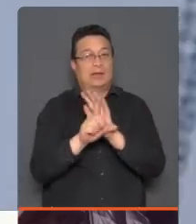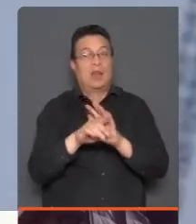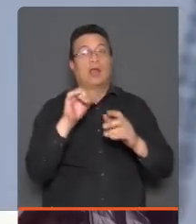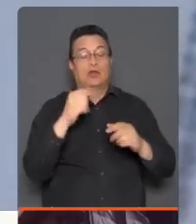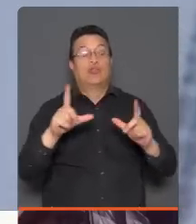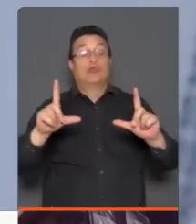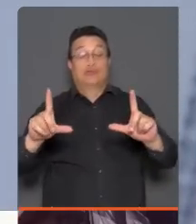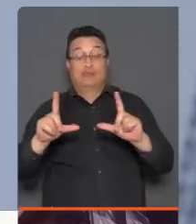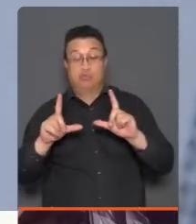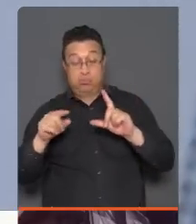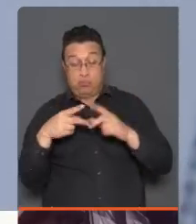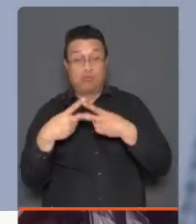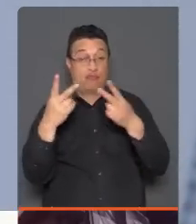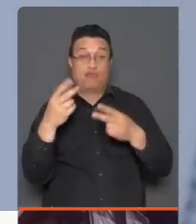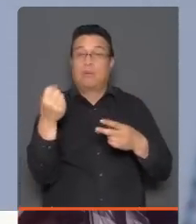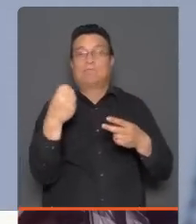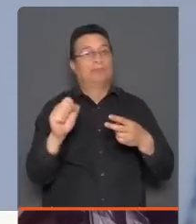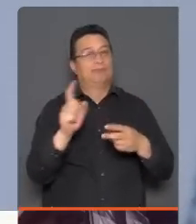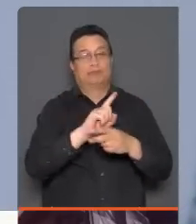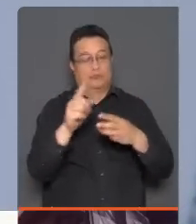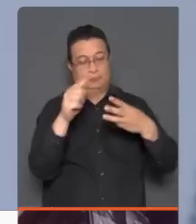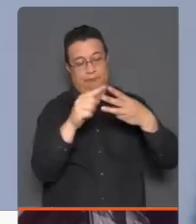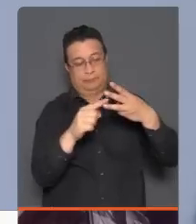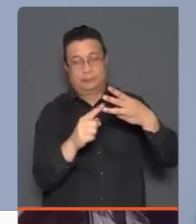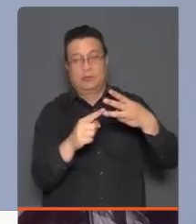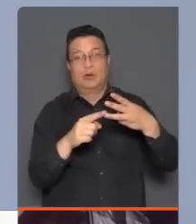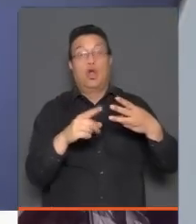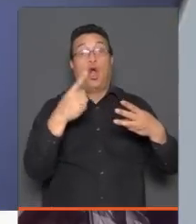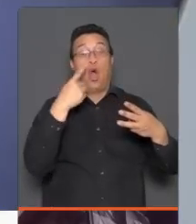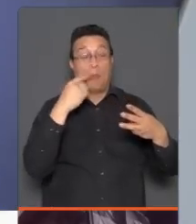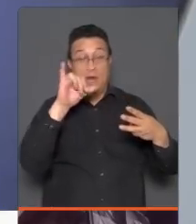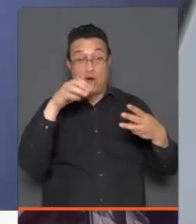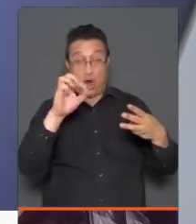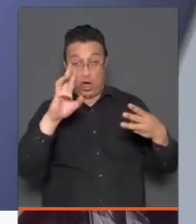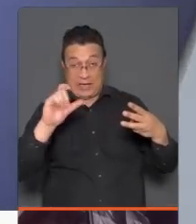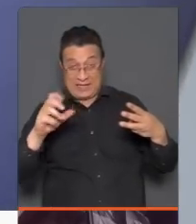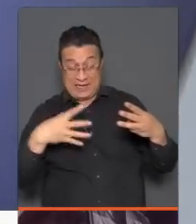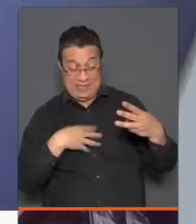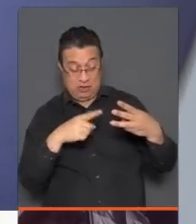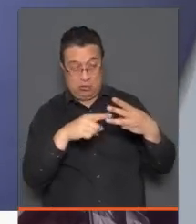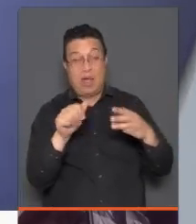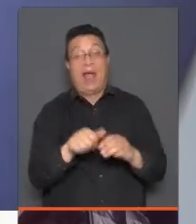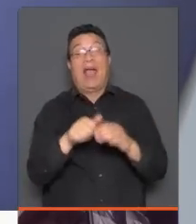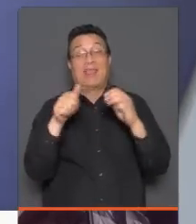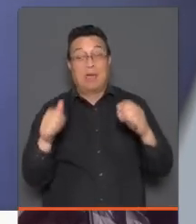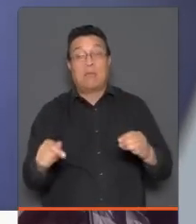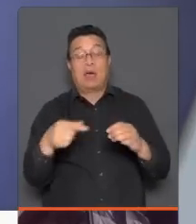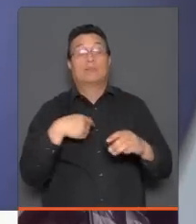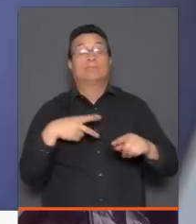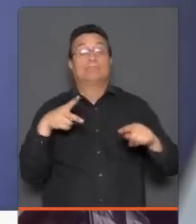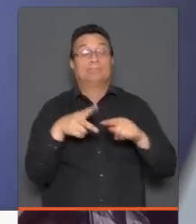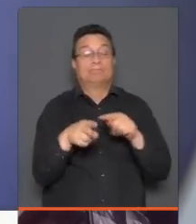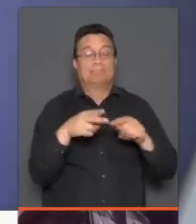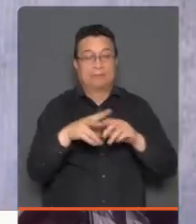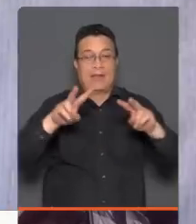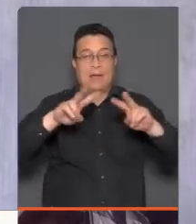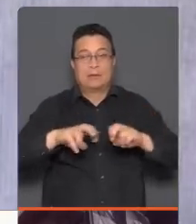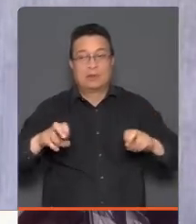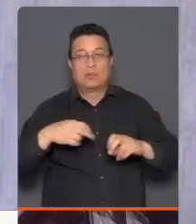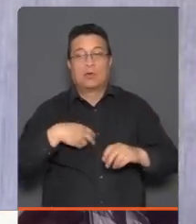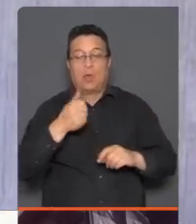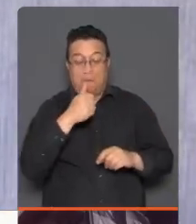de instrumento público. En el caso de Jorge Flores, además, enfrenta cargos por obstrucción a la investigación por el